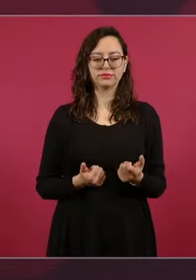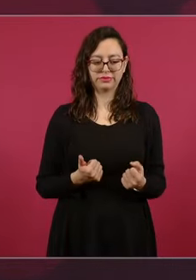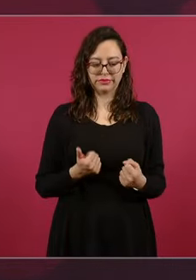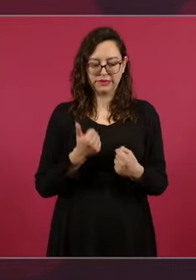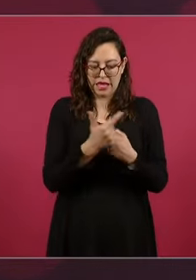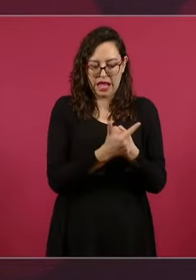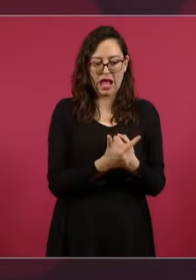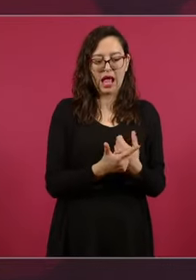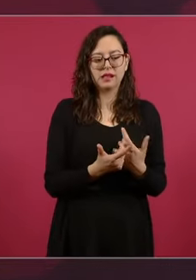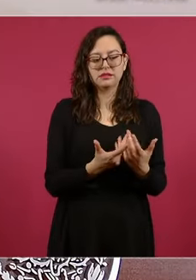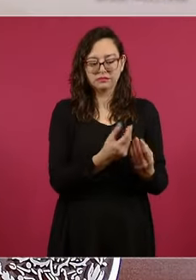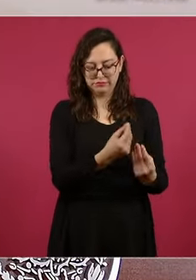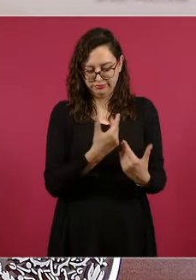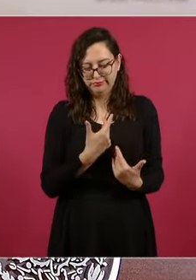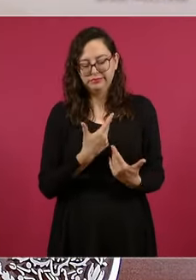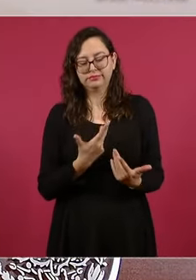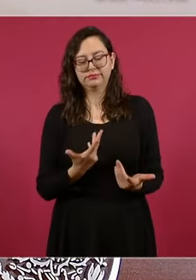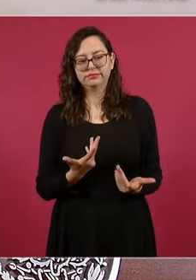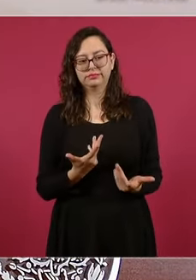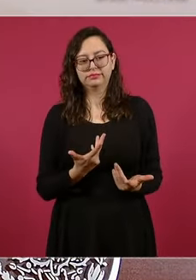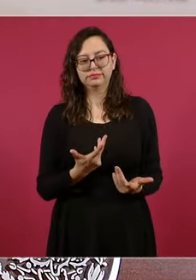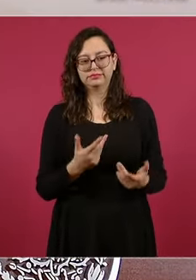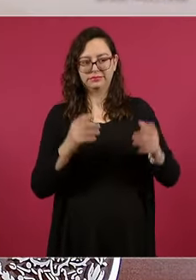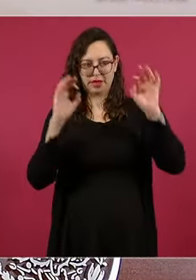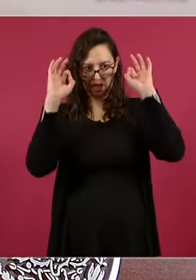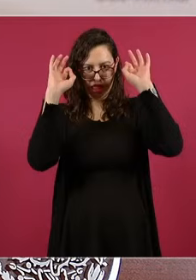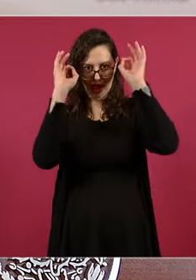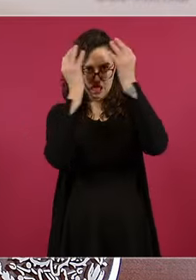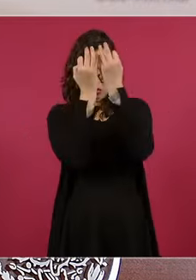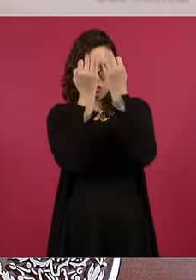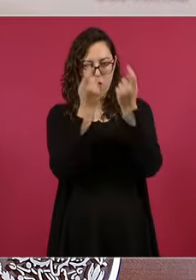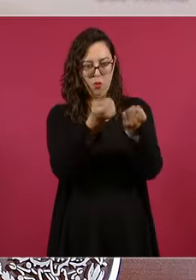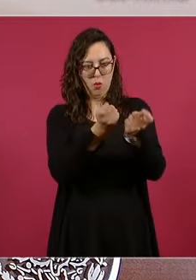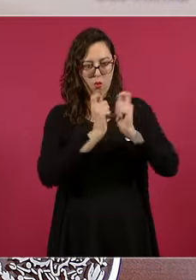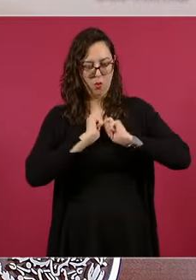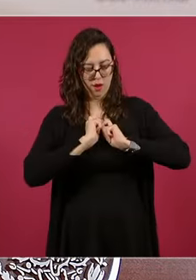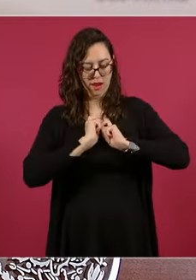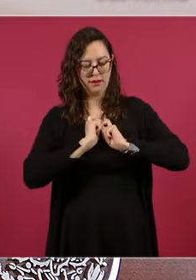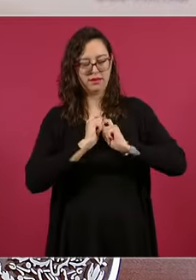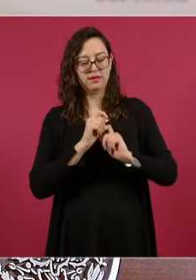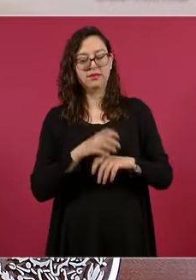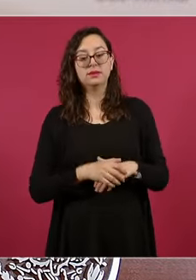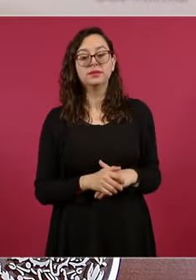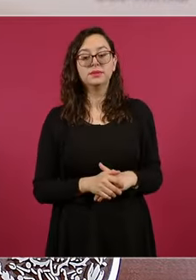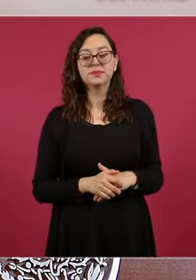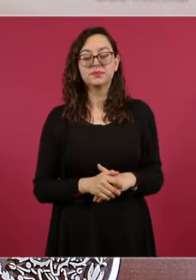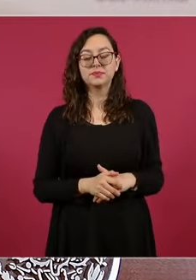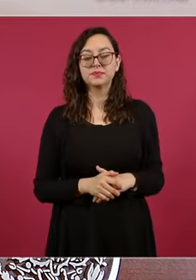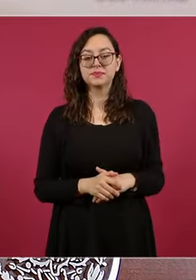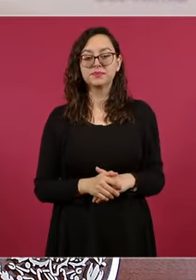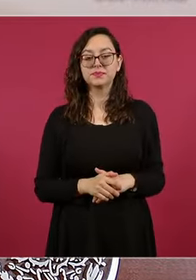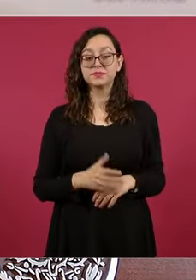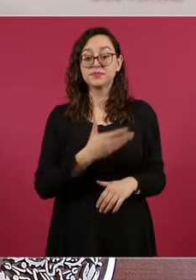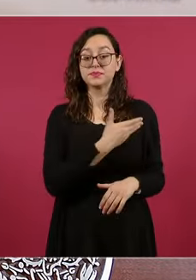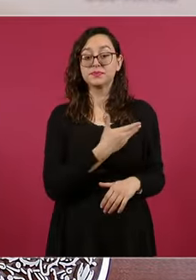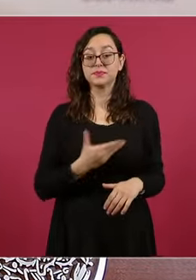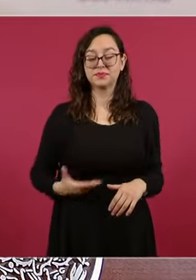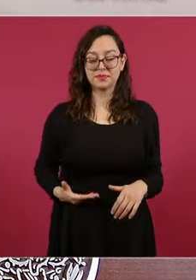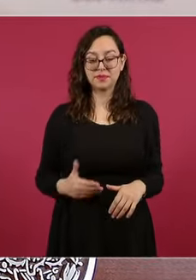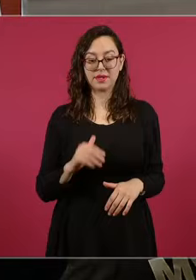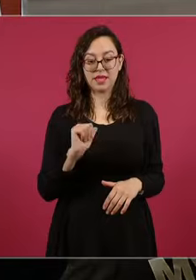me das una aduana? Don Adolfo, que era un